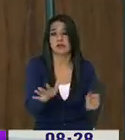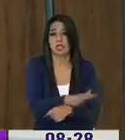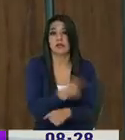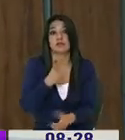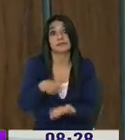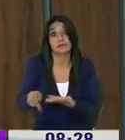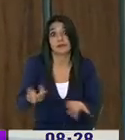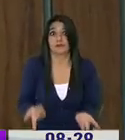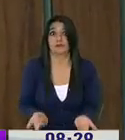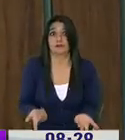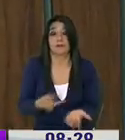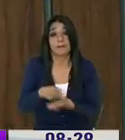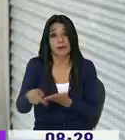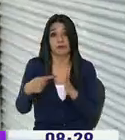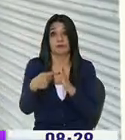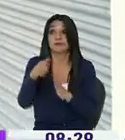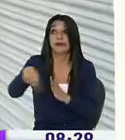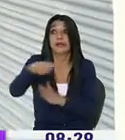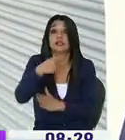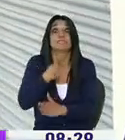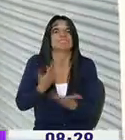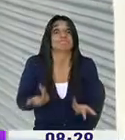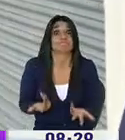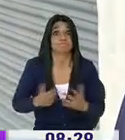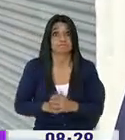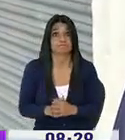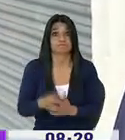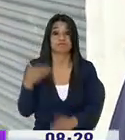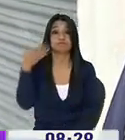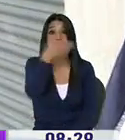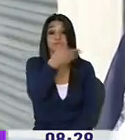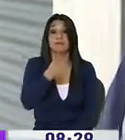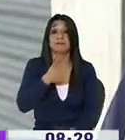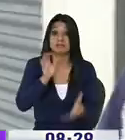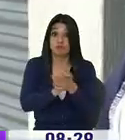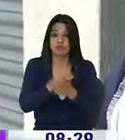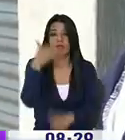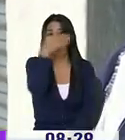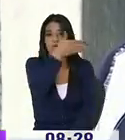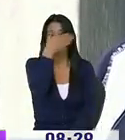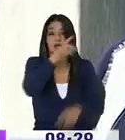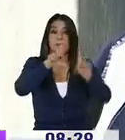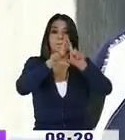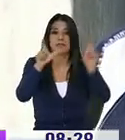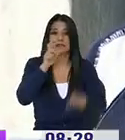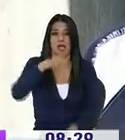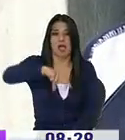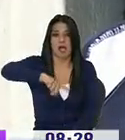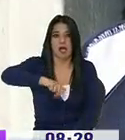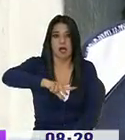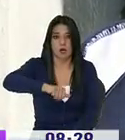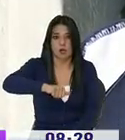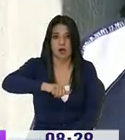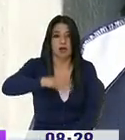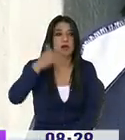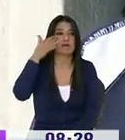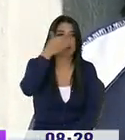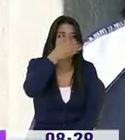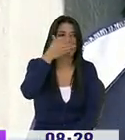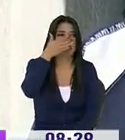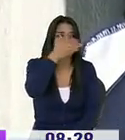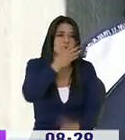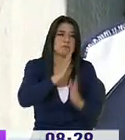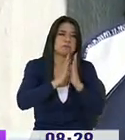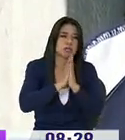uno. Pero a ellos, ¿quién le cobra? Mi señora va cada rato a la empresa de agua potable, acá a Alemán, a la Mariana de Jesús. Y